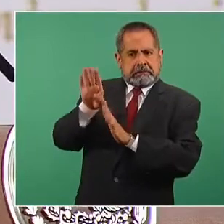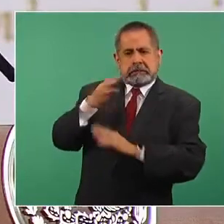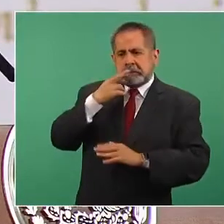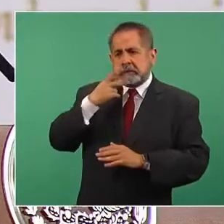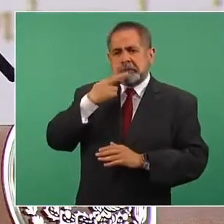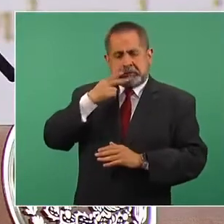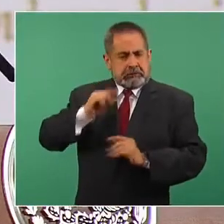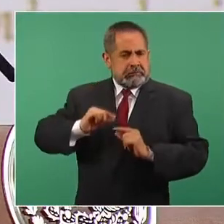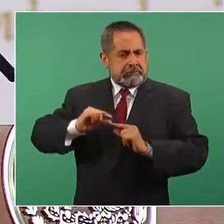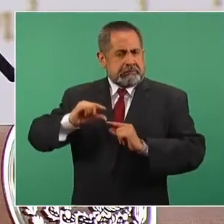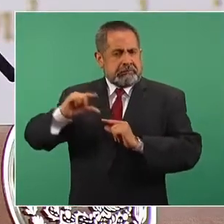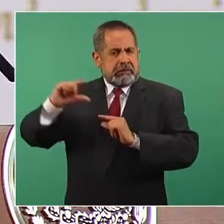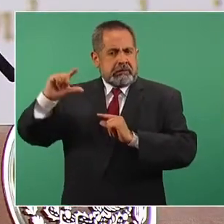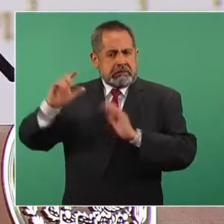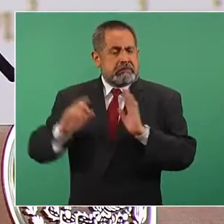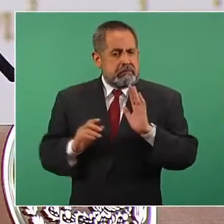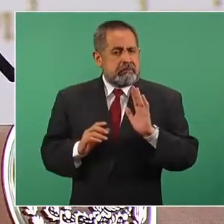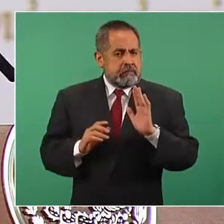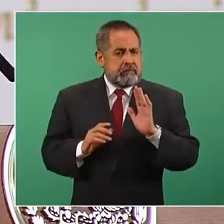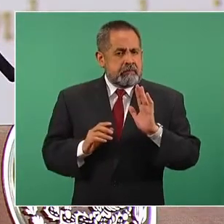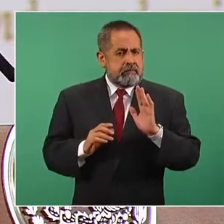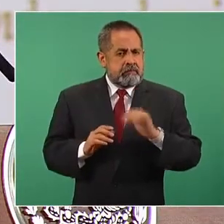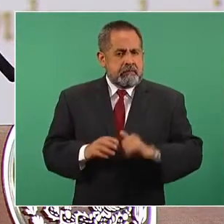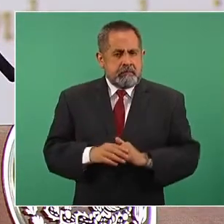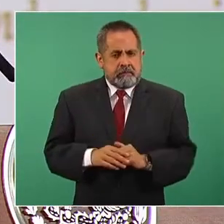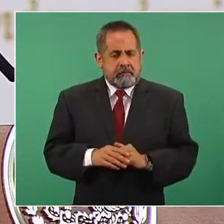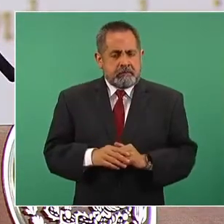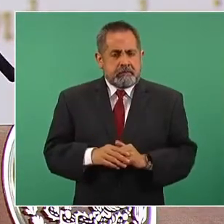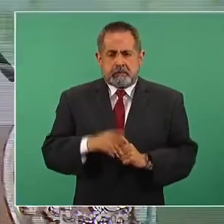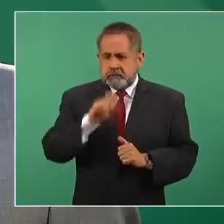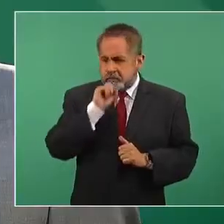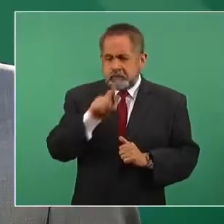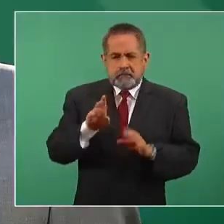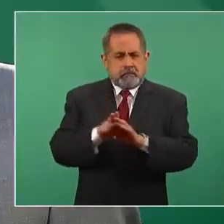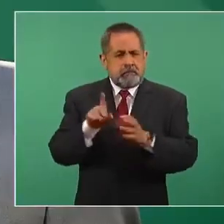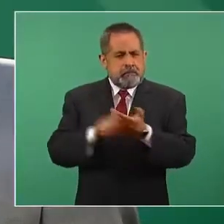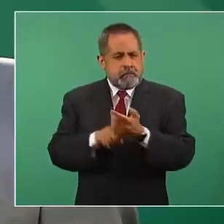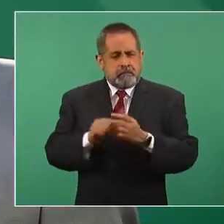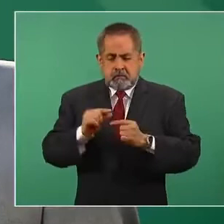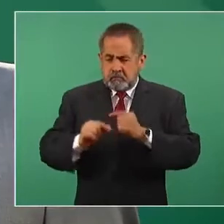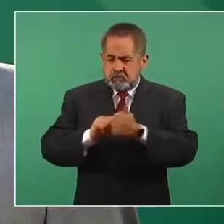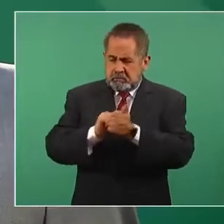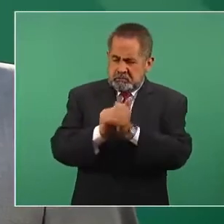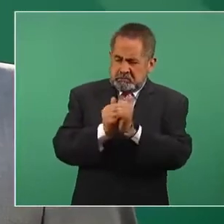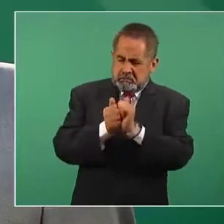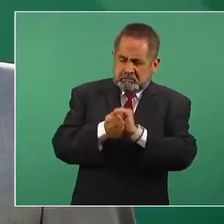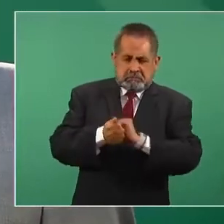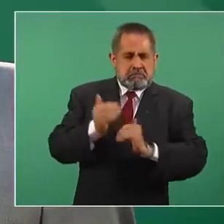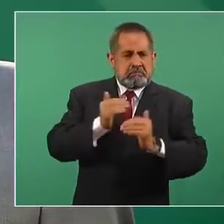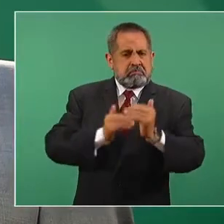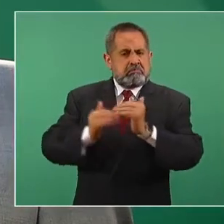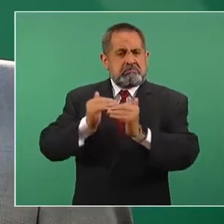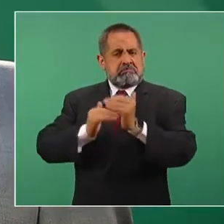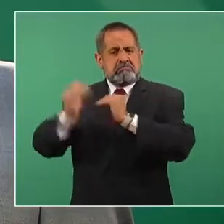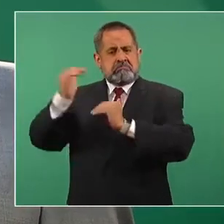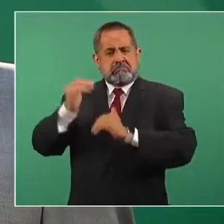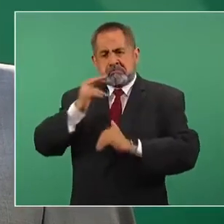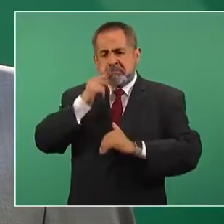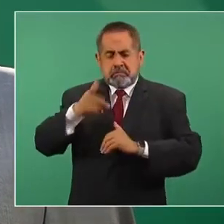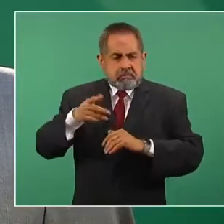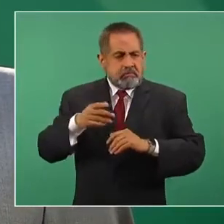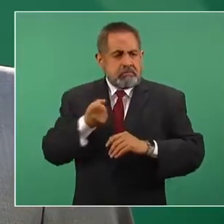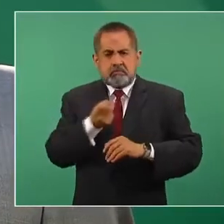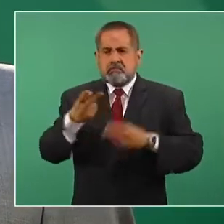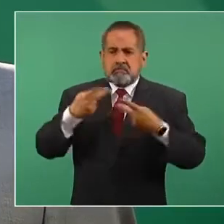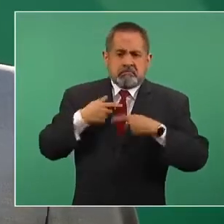de cómo afortunadamente vamos creciendo, cómo se están recuperando los